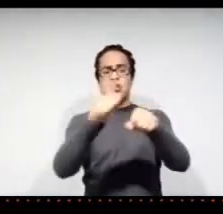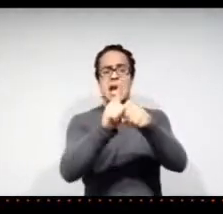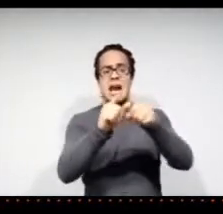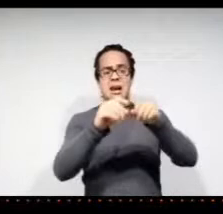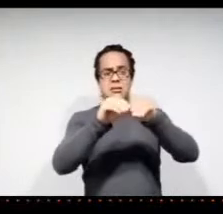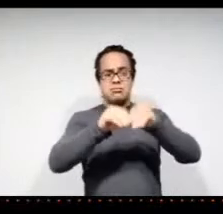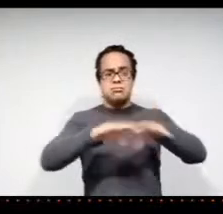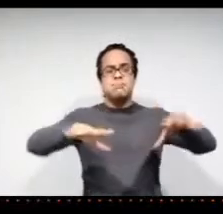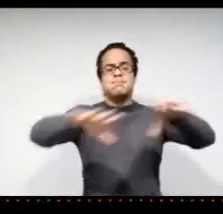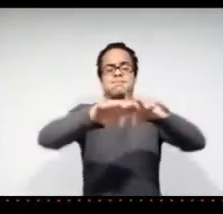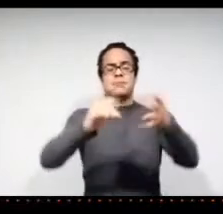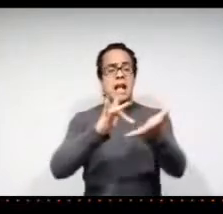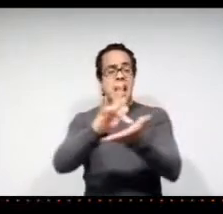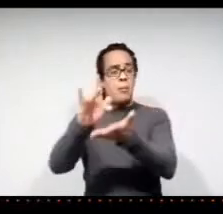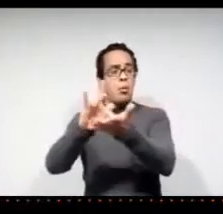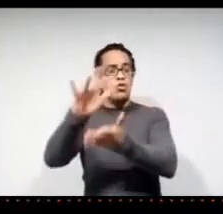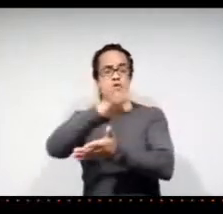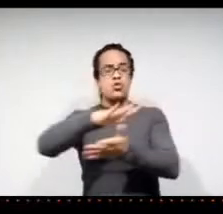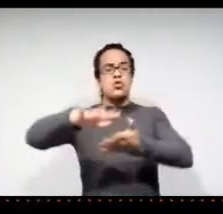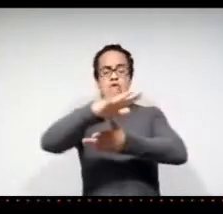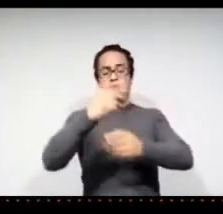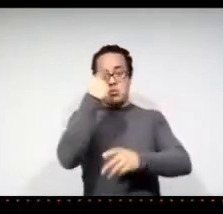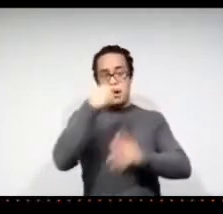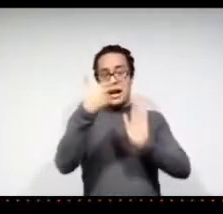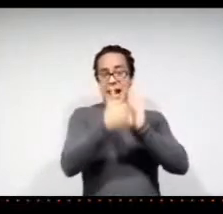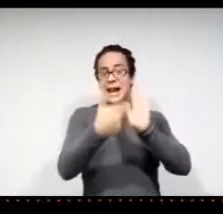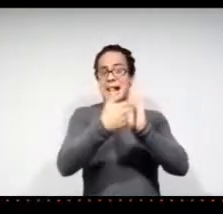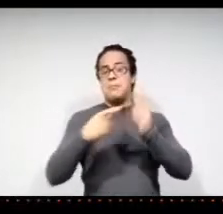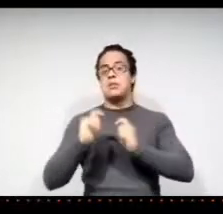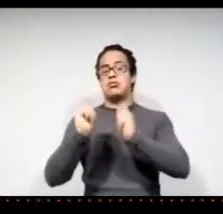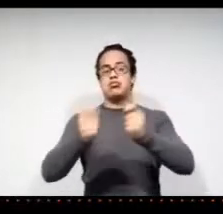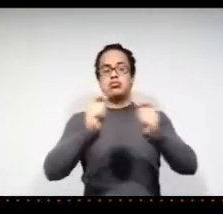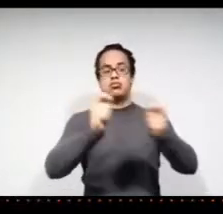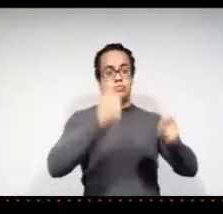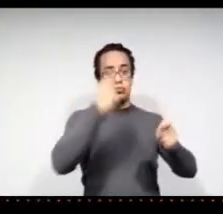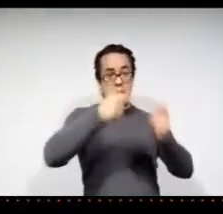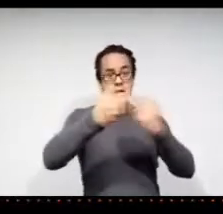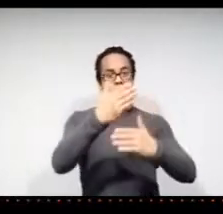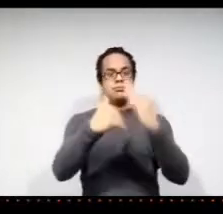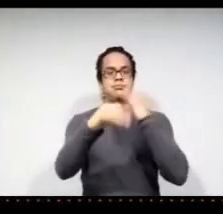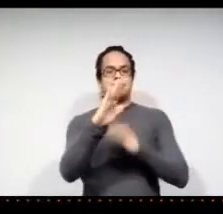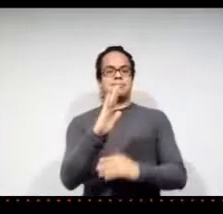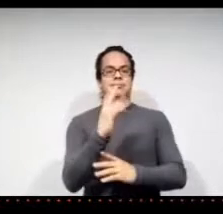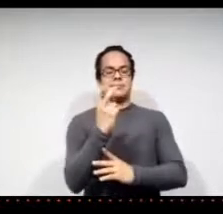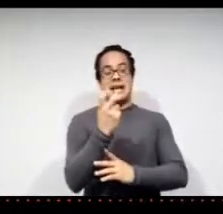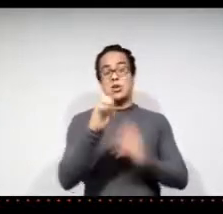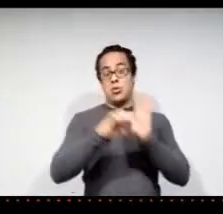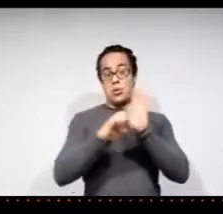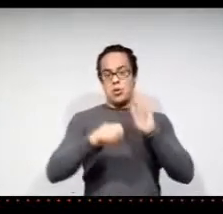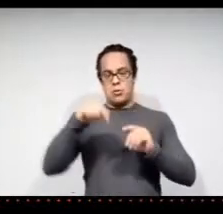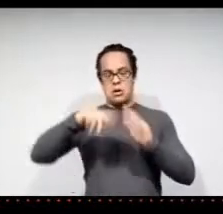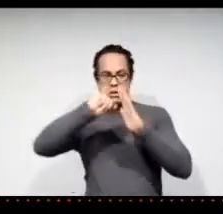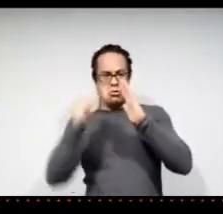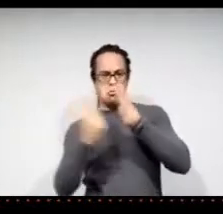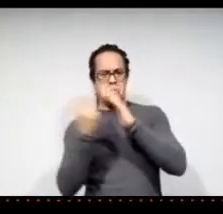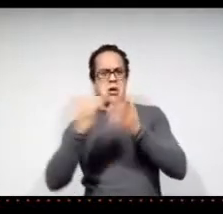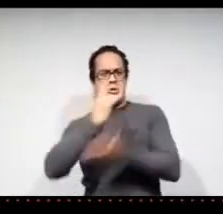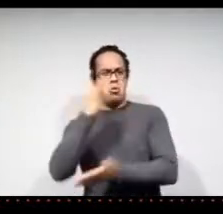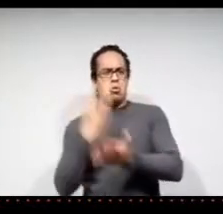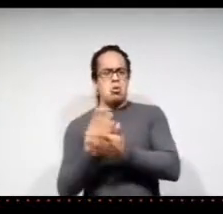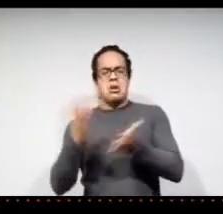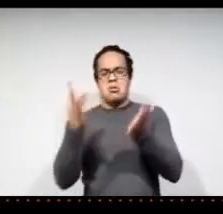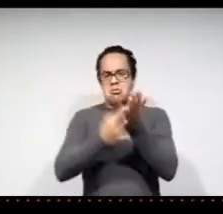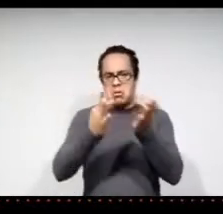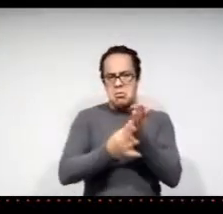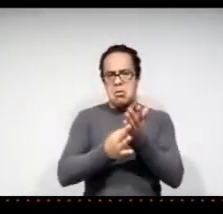herramientas que pueden ayudarnos pues a potenciar esto, ¿no? Porque la tecnología no es nada más los fierros, el software y el hardware. Tecnología